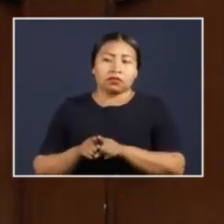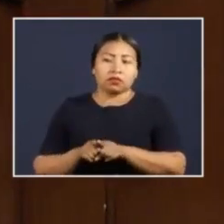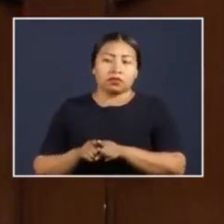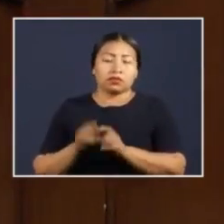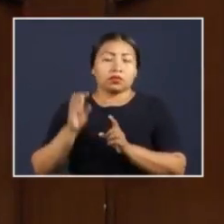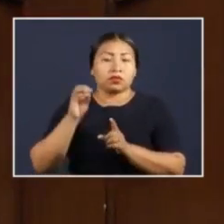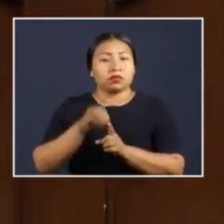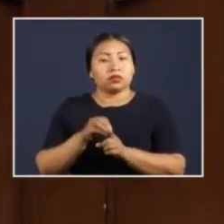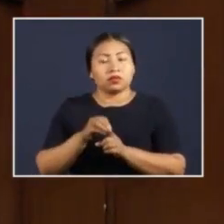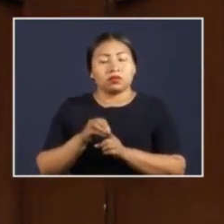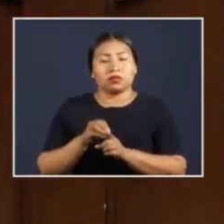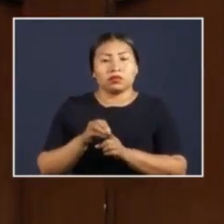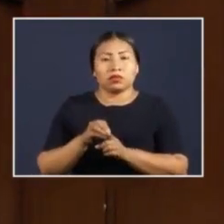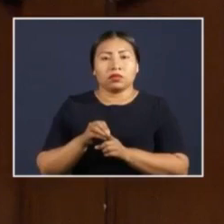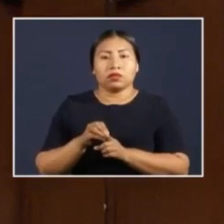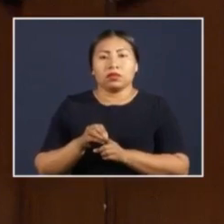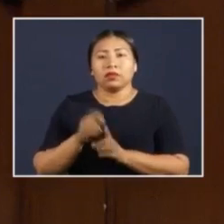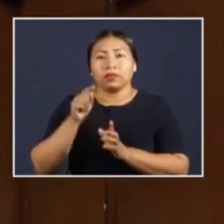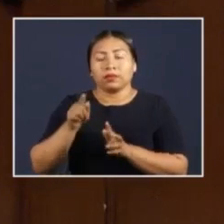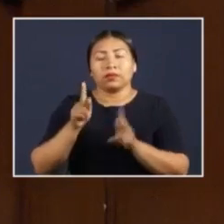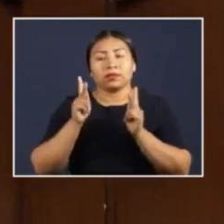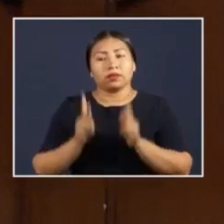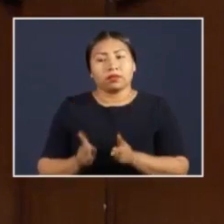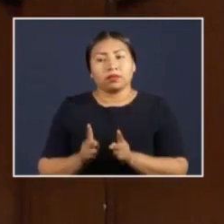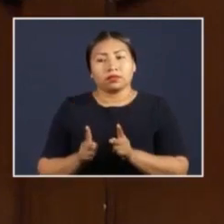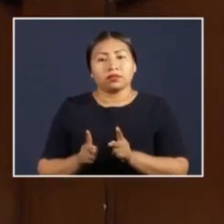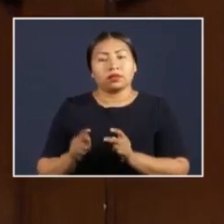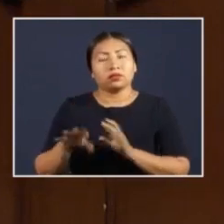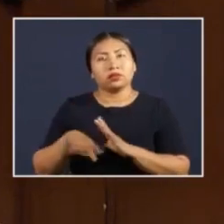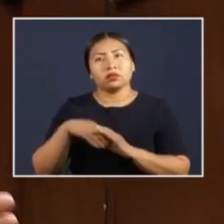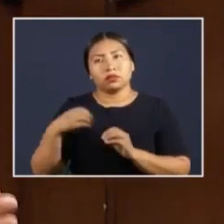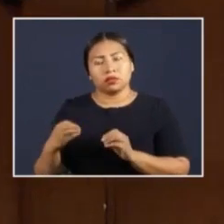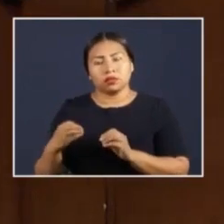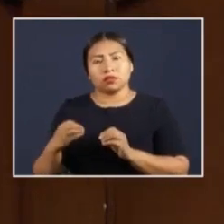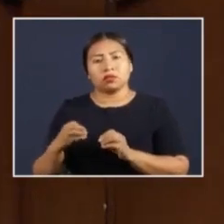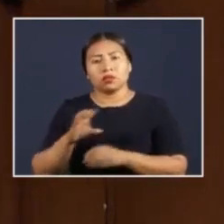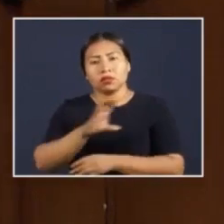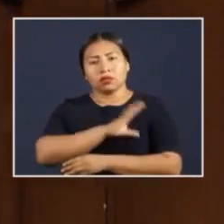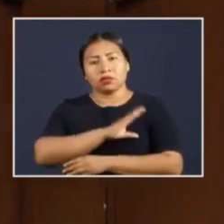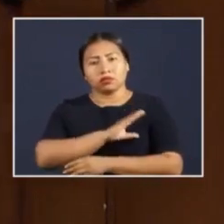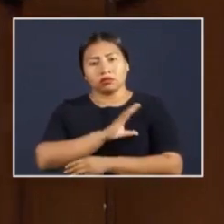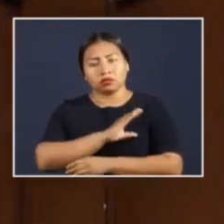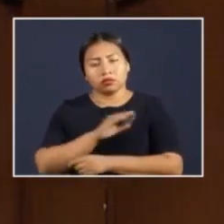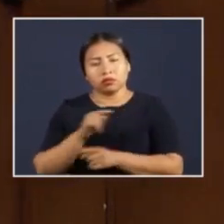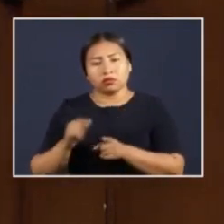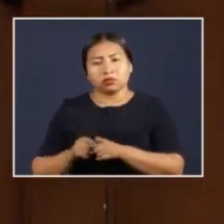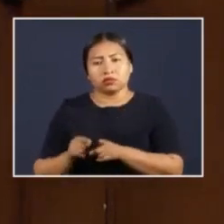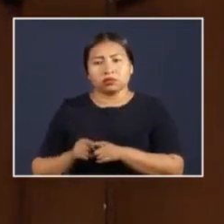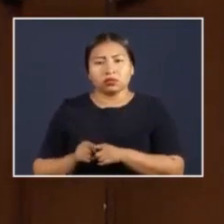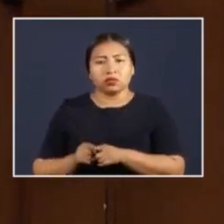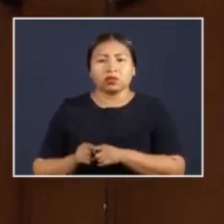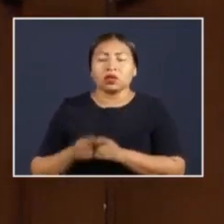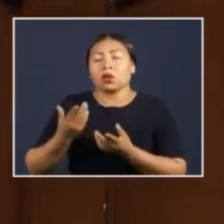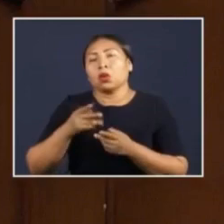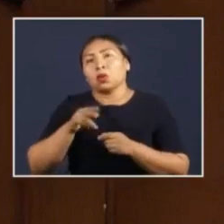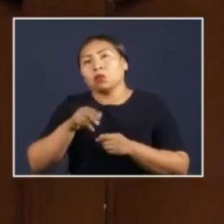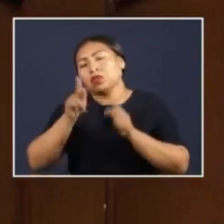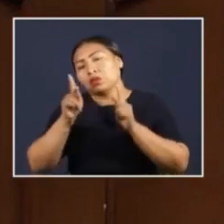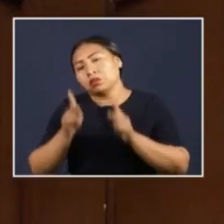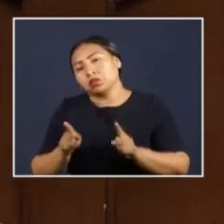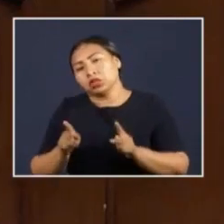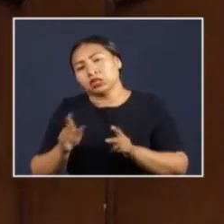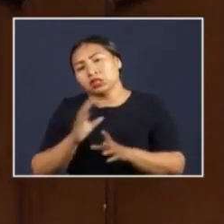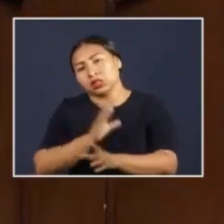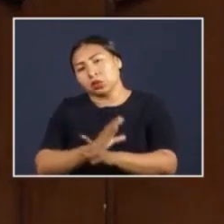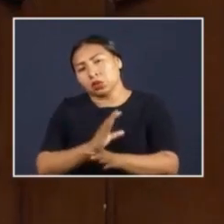es que este personal que sale de la policía nacional y pasa a formar parte de un ente especializado de seguridad